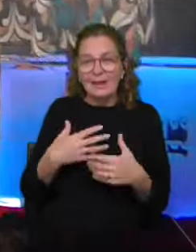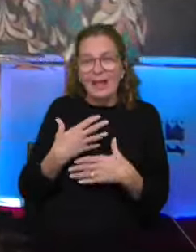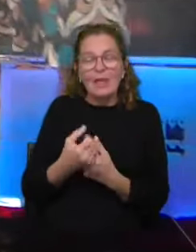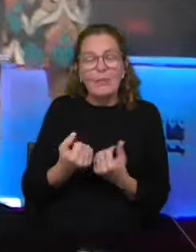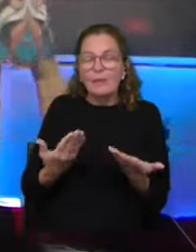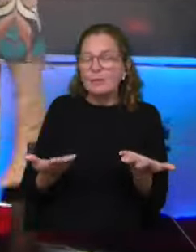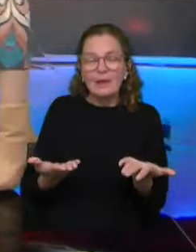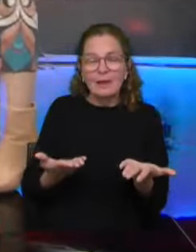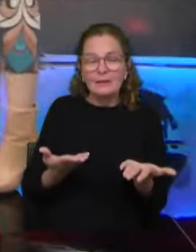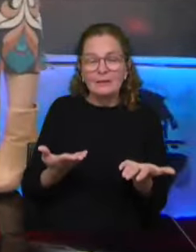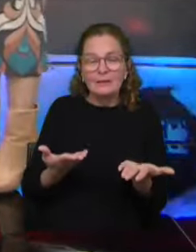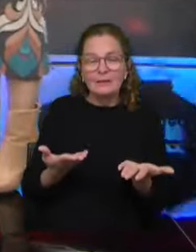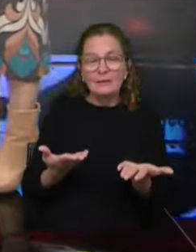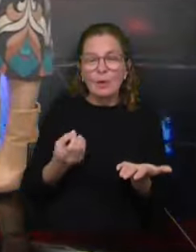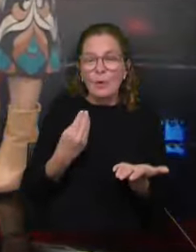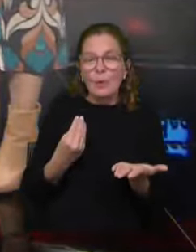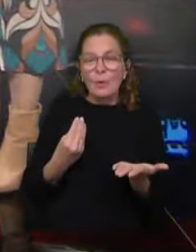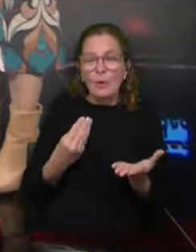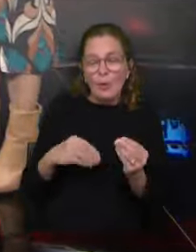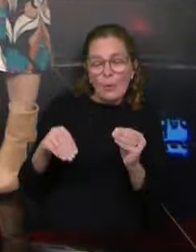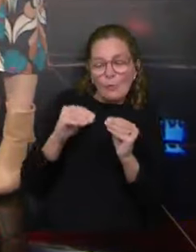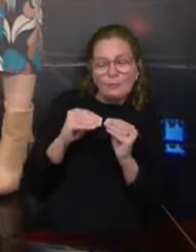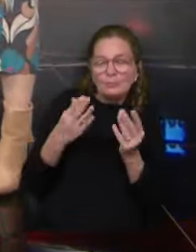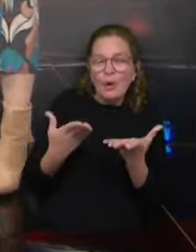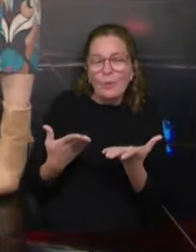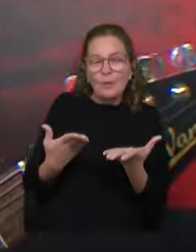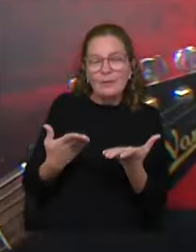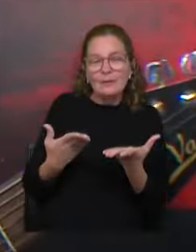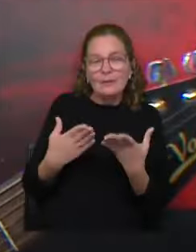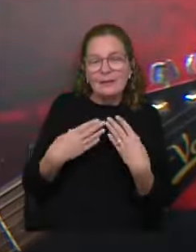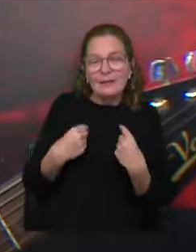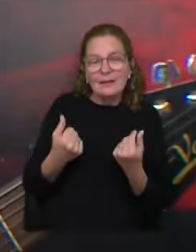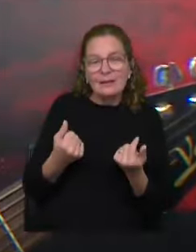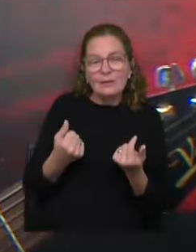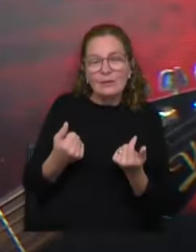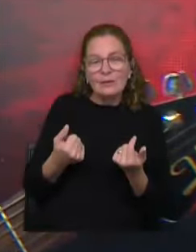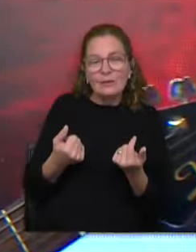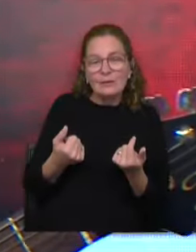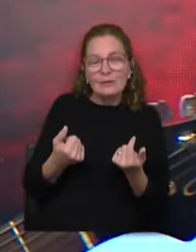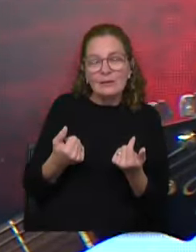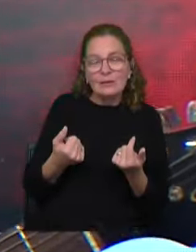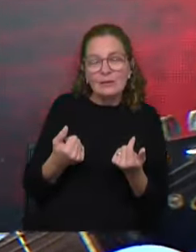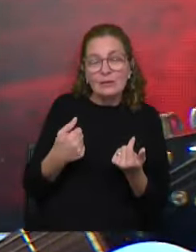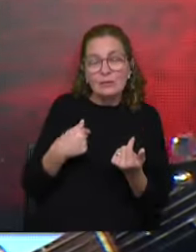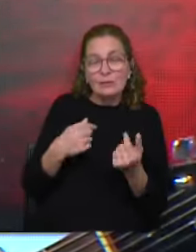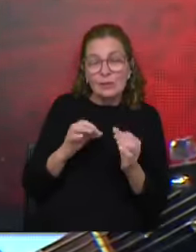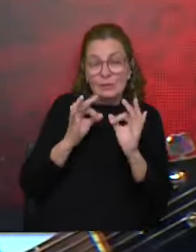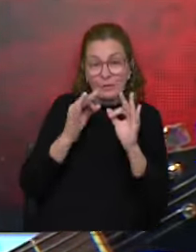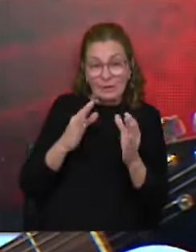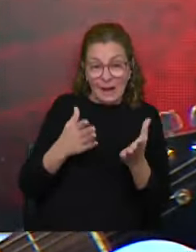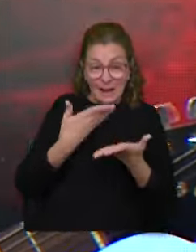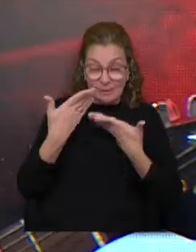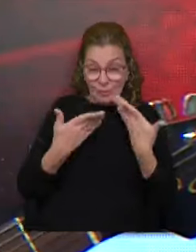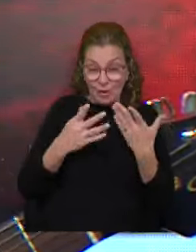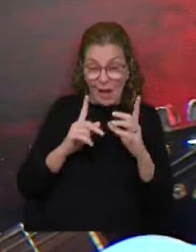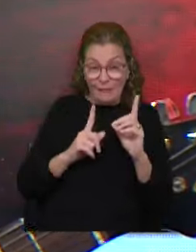él? ¿O cómo te complementa? Sí, o sea, siento que, o sea, yo llevo la canción y a